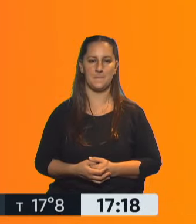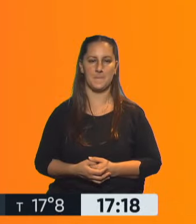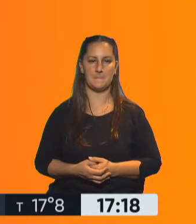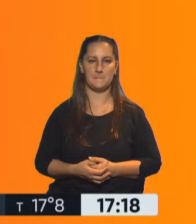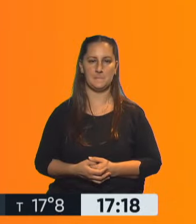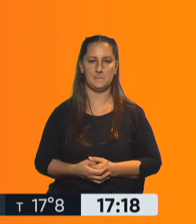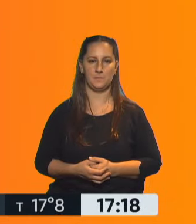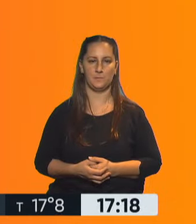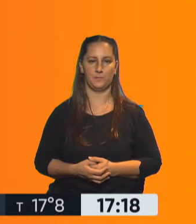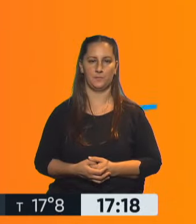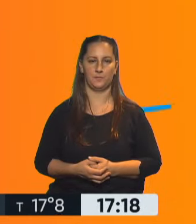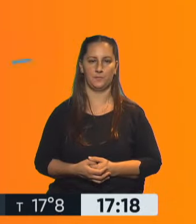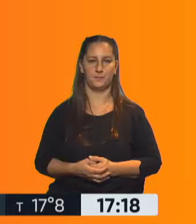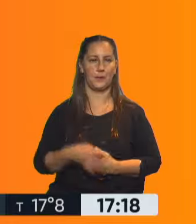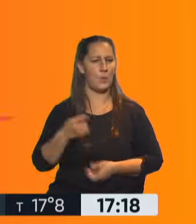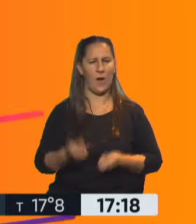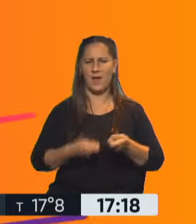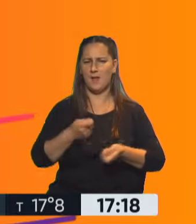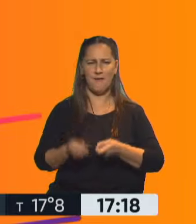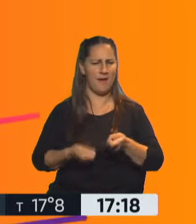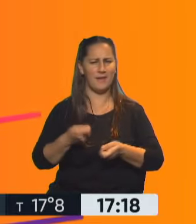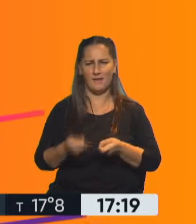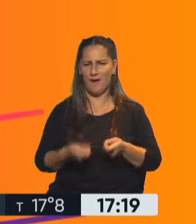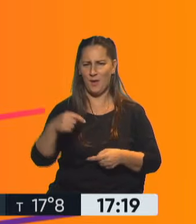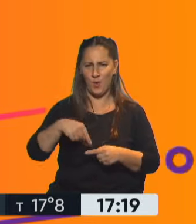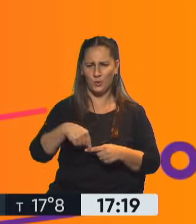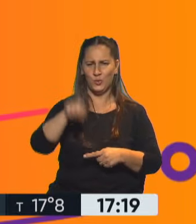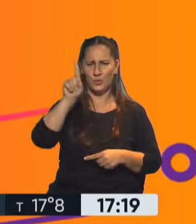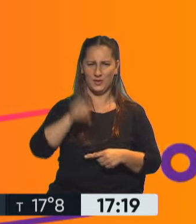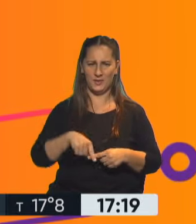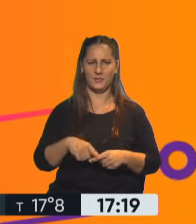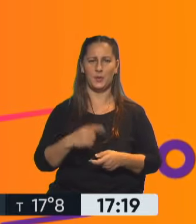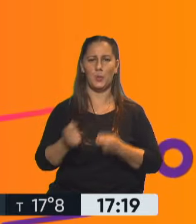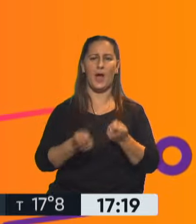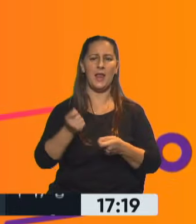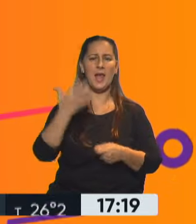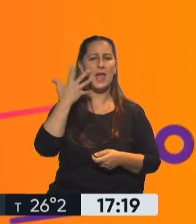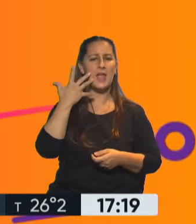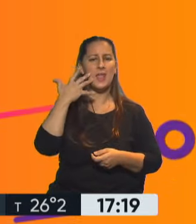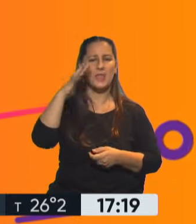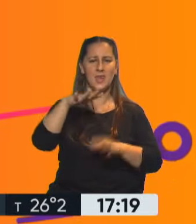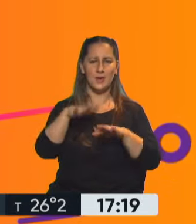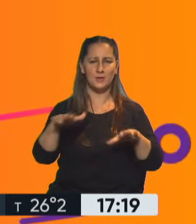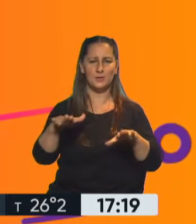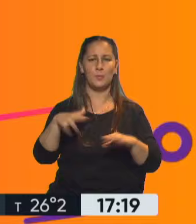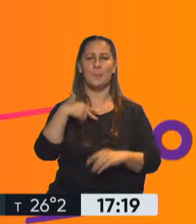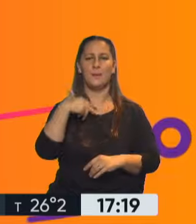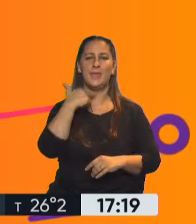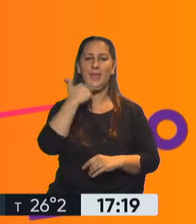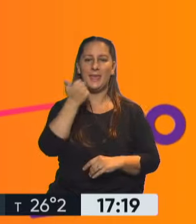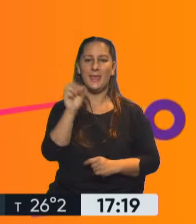Un día puro baile estamos teniendo hoy, Fíjense que ella está bailando, bueno, con sus nietos. Ahí está Juanita, mi hija, mi sobrino.